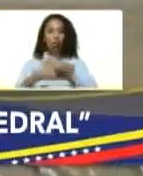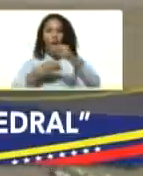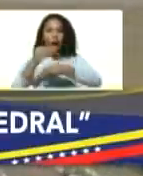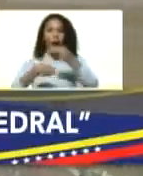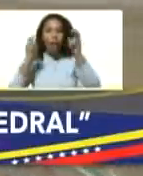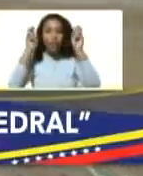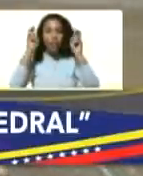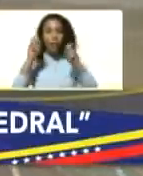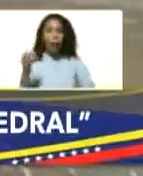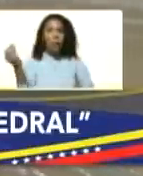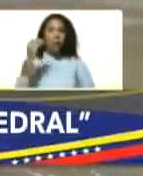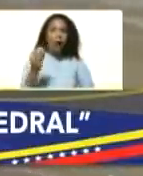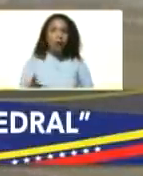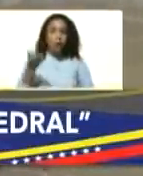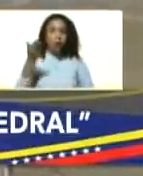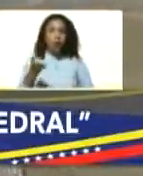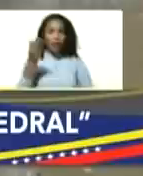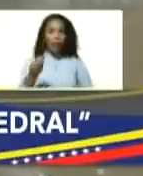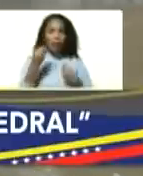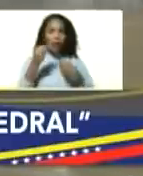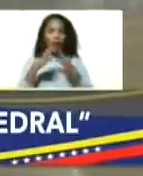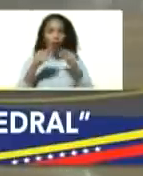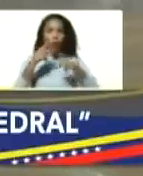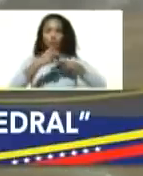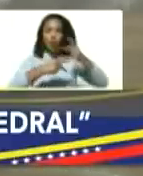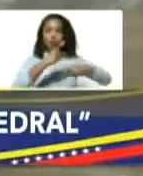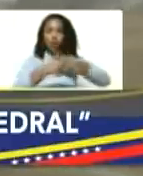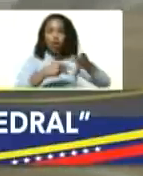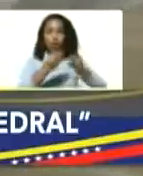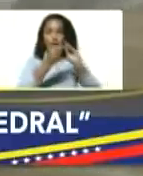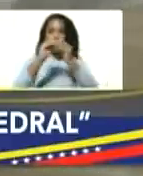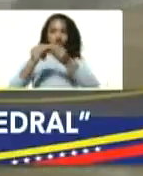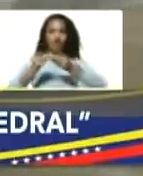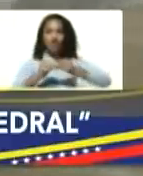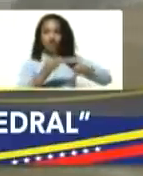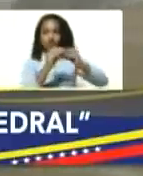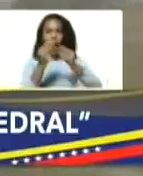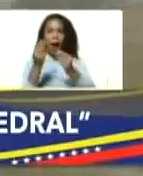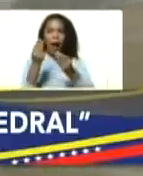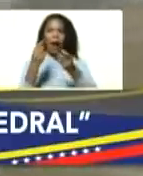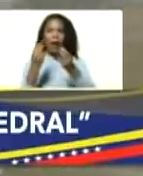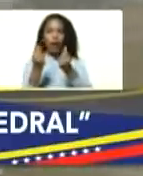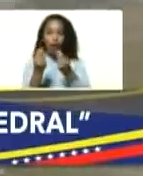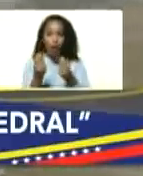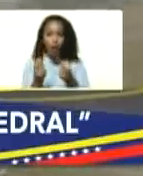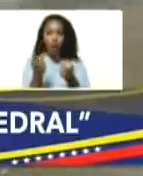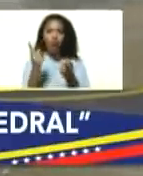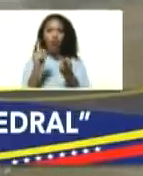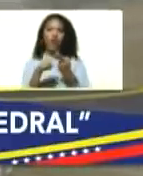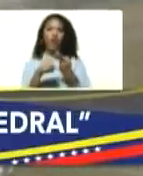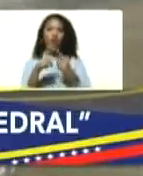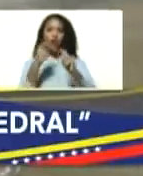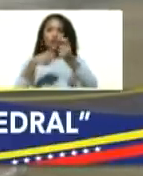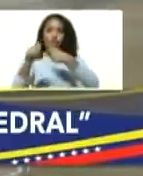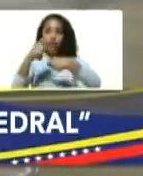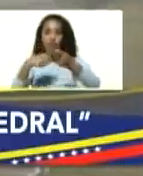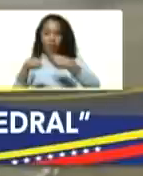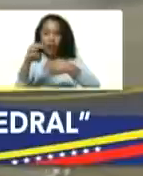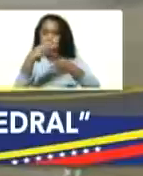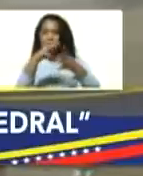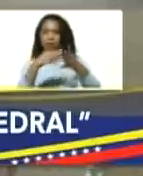mucho más favorables para todo el proceso de relacionamiento económico de venta del producto